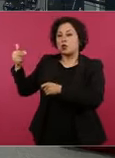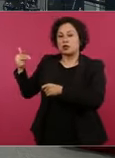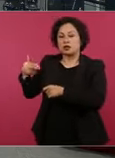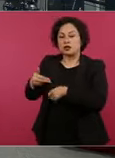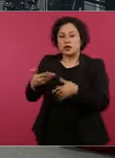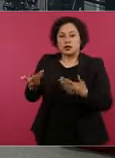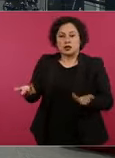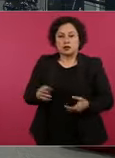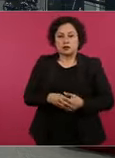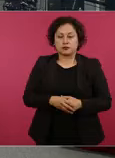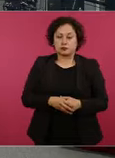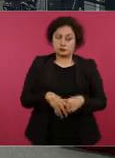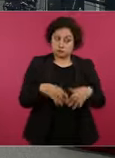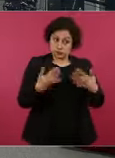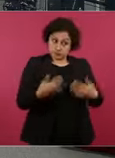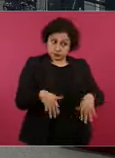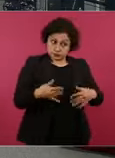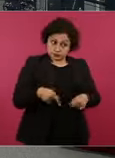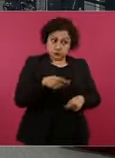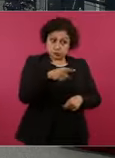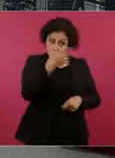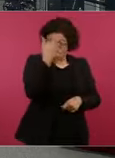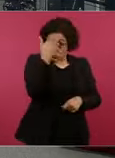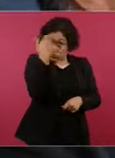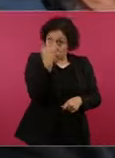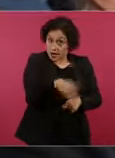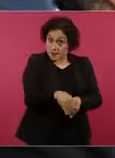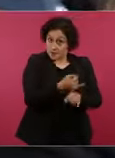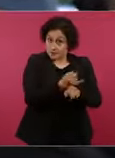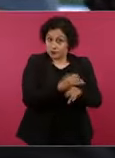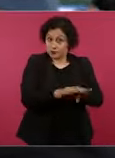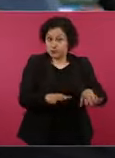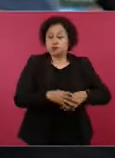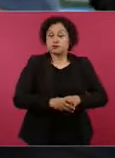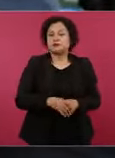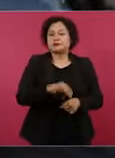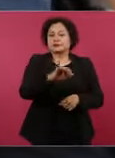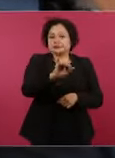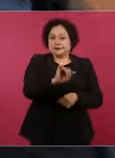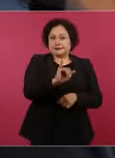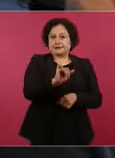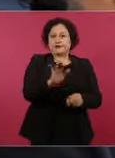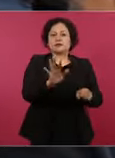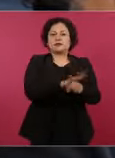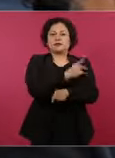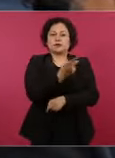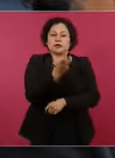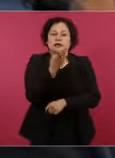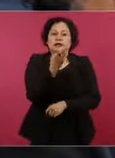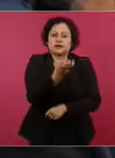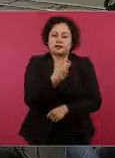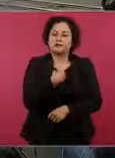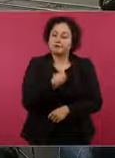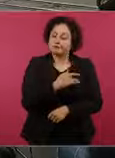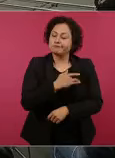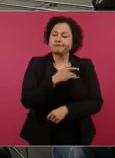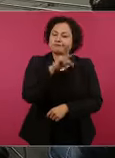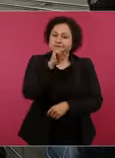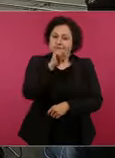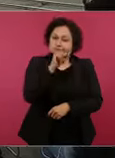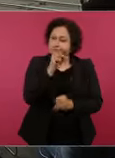muy bien informada, porque sí, a mí también ya me preocupa. Por